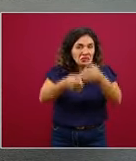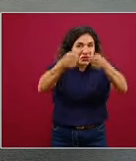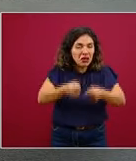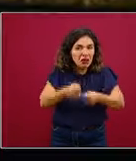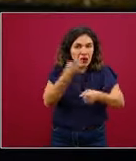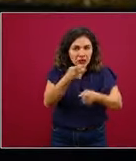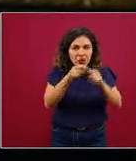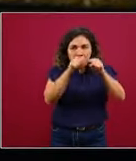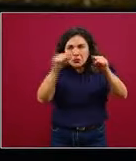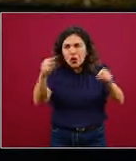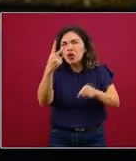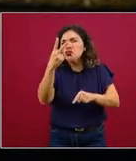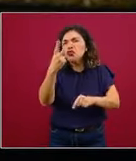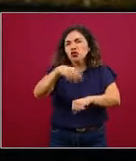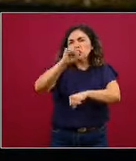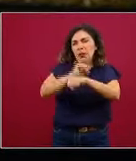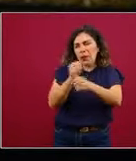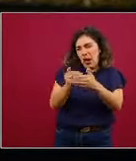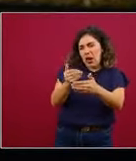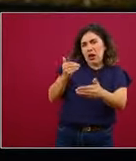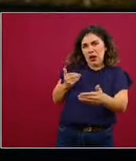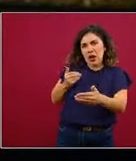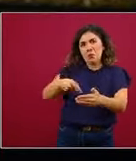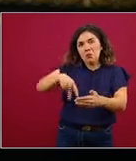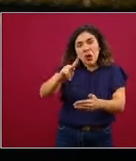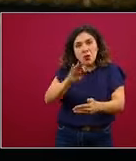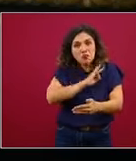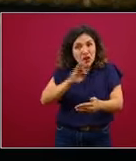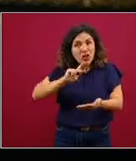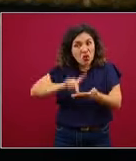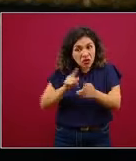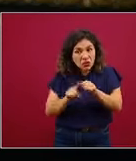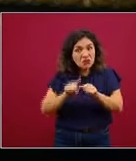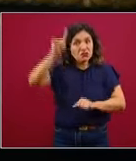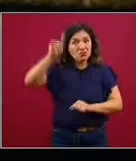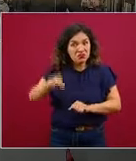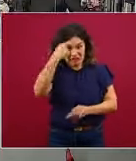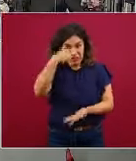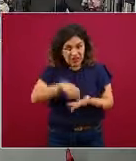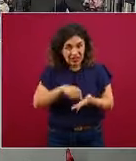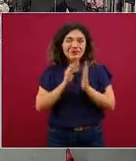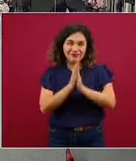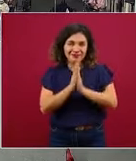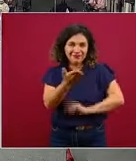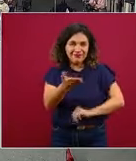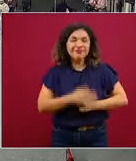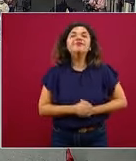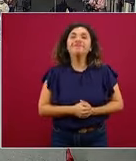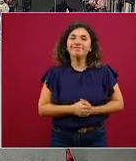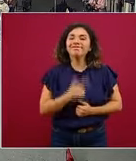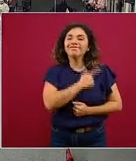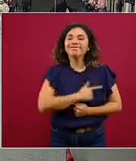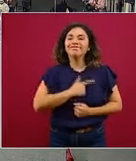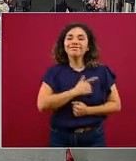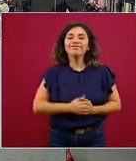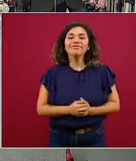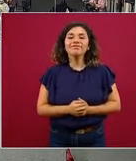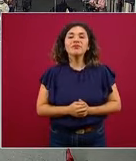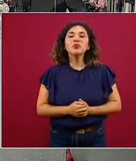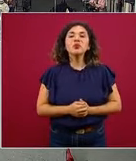una tendencia de dos semanas atrás, pero ¿puede haber un repunte de casos? Por favor. Con mucho gusto,